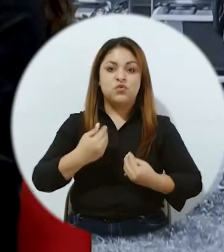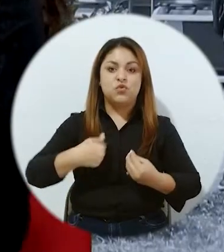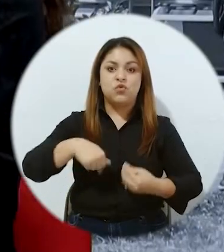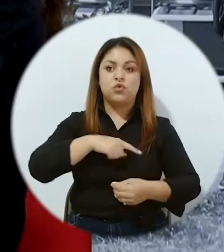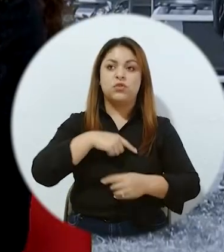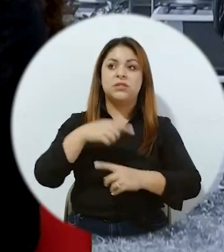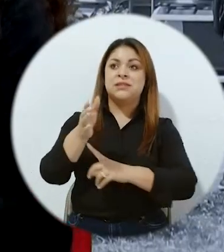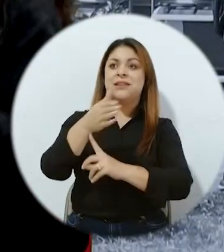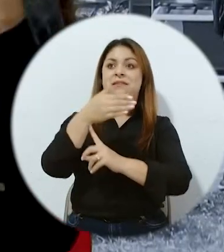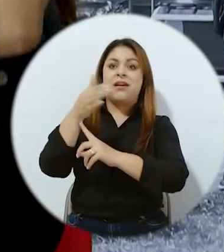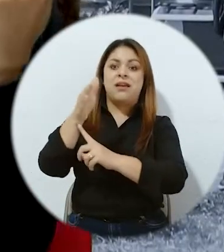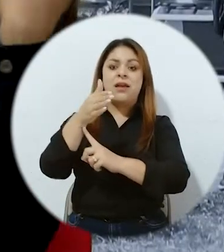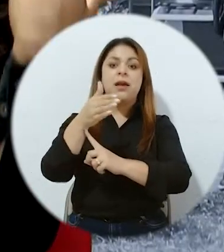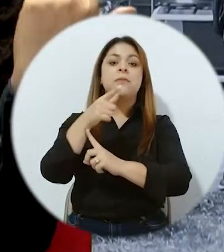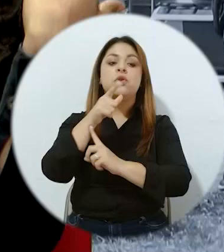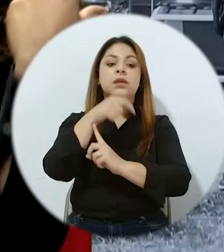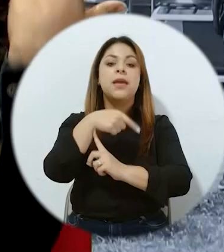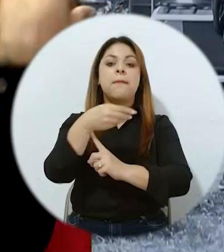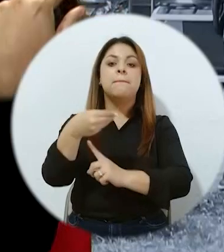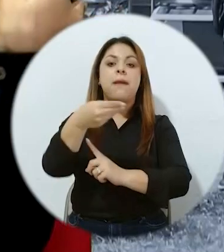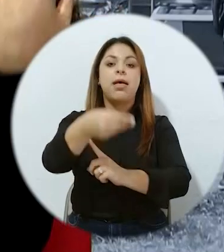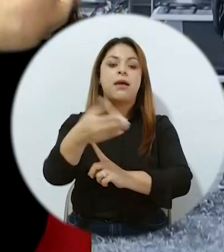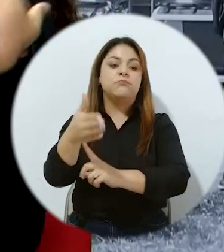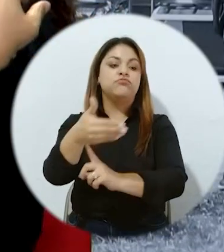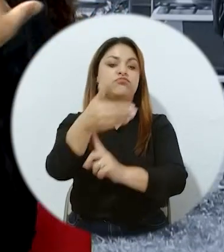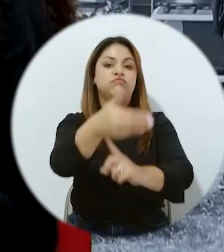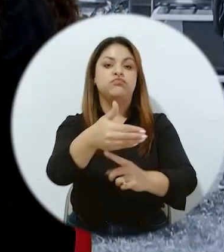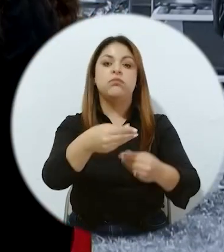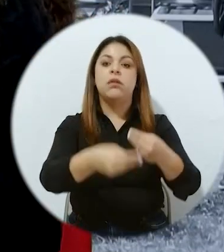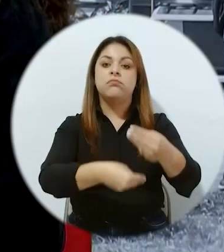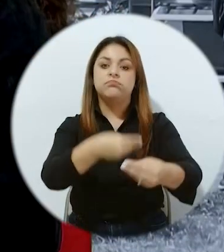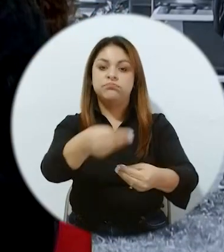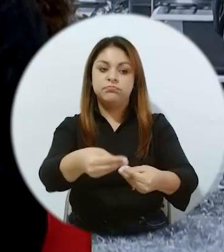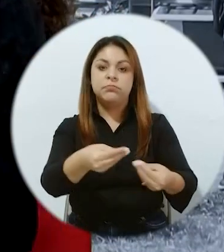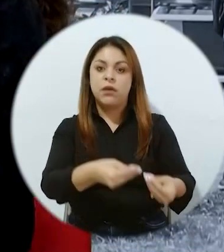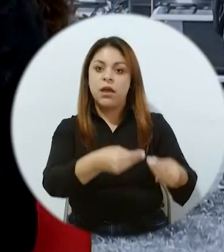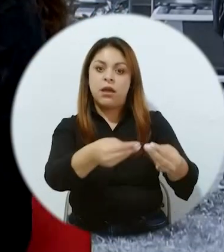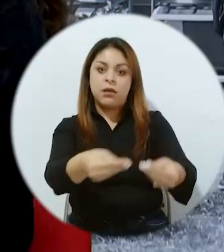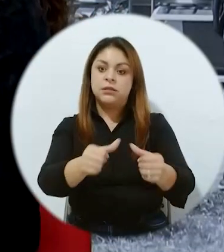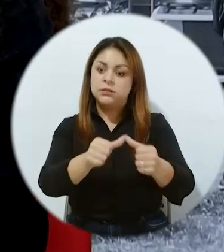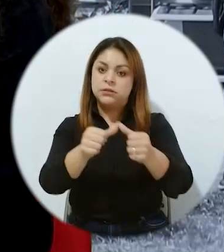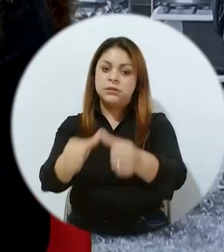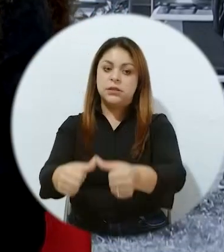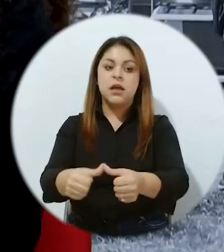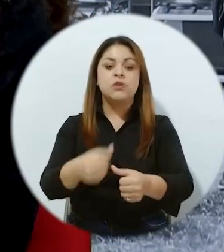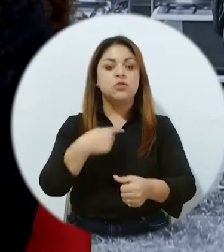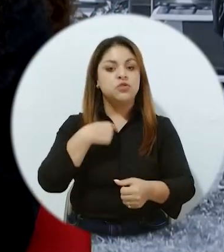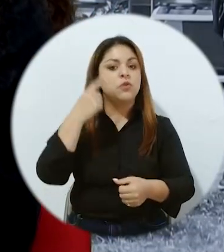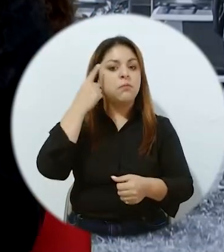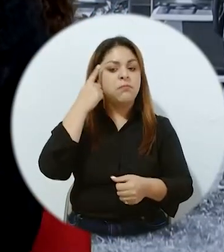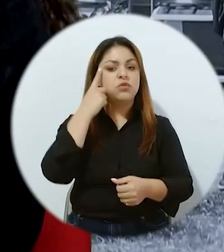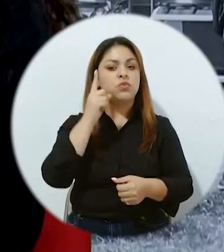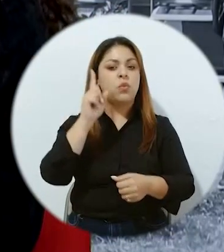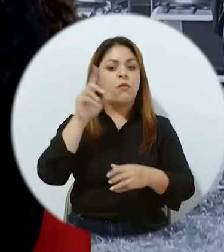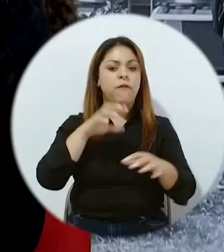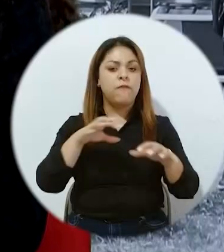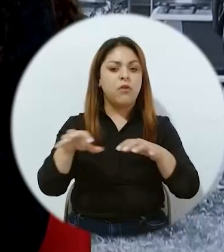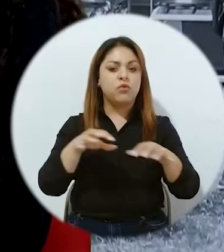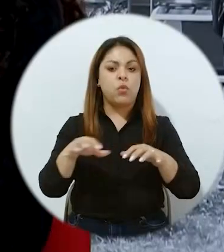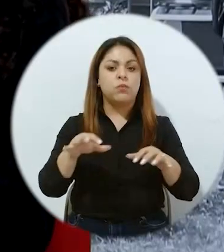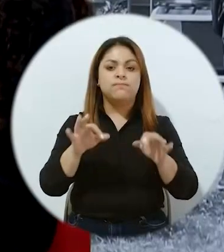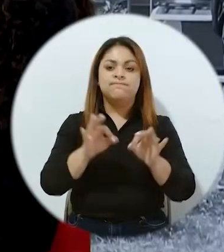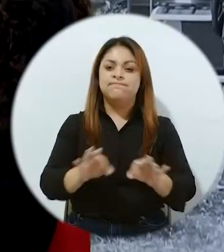nosotros llevamos la bandera y no estamos pendientes de quién la va a recibir cuando nosotros no estamos. Entonces sí considero que un factor